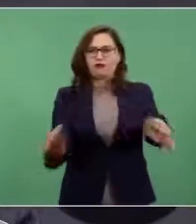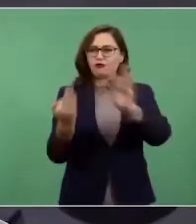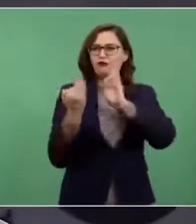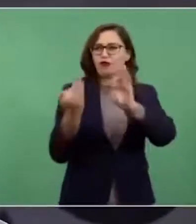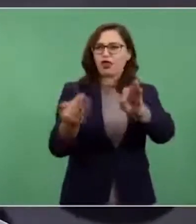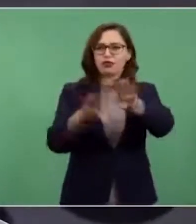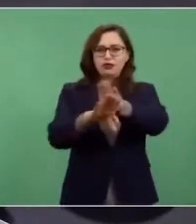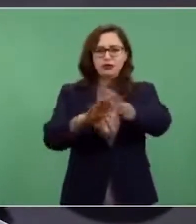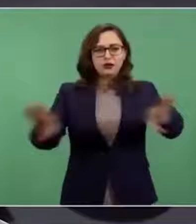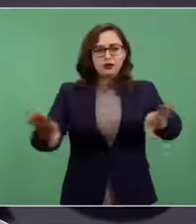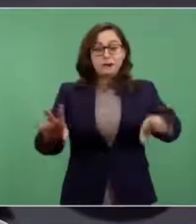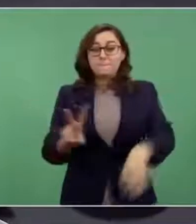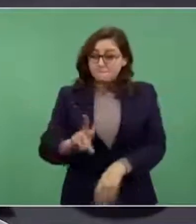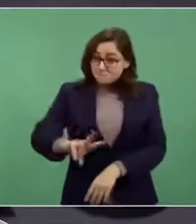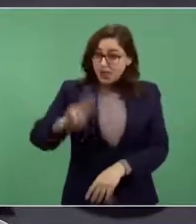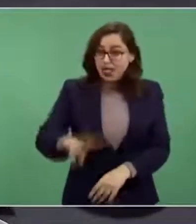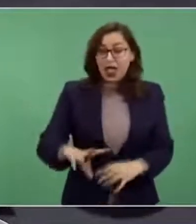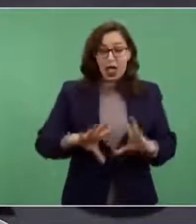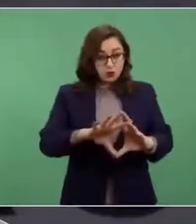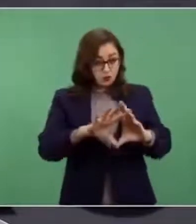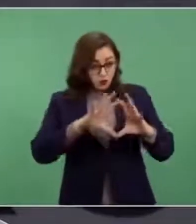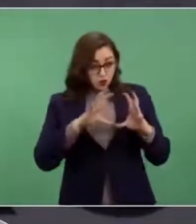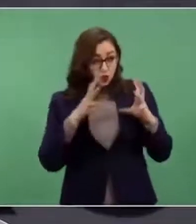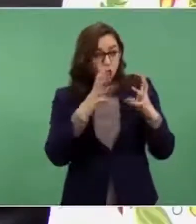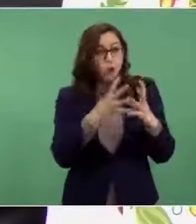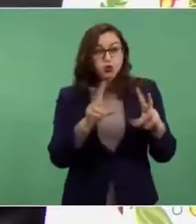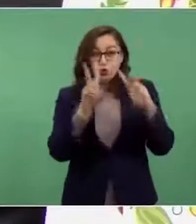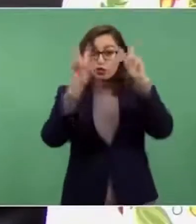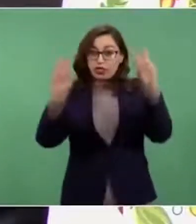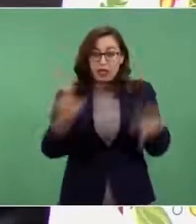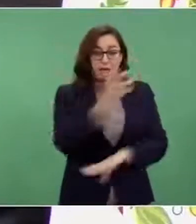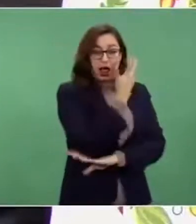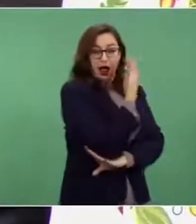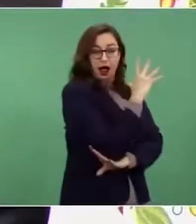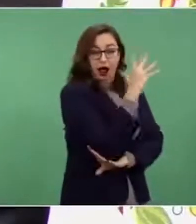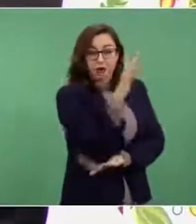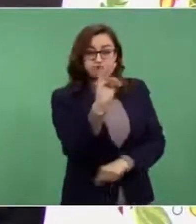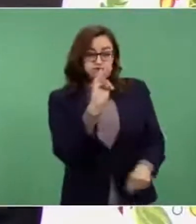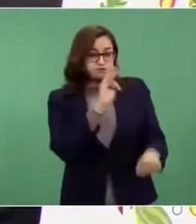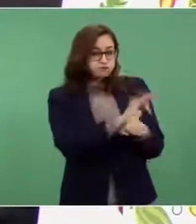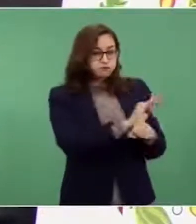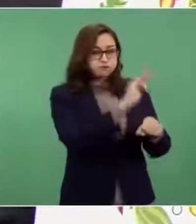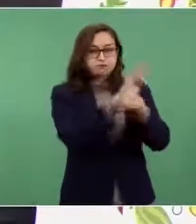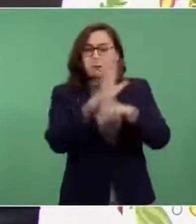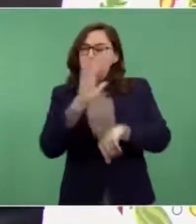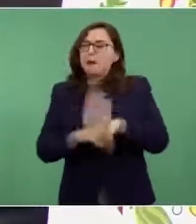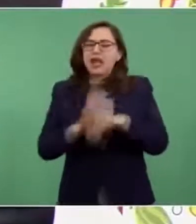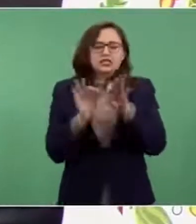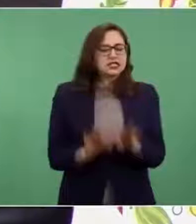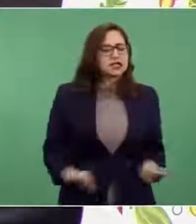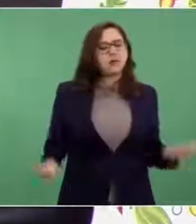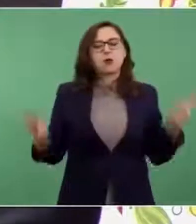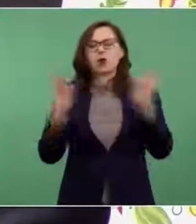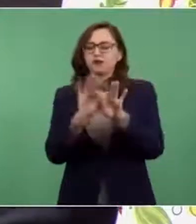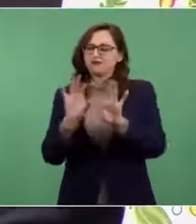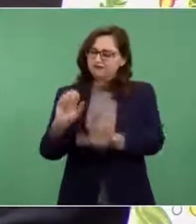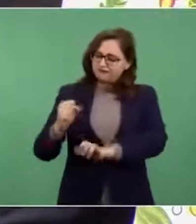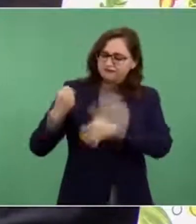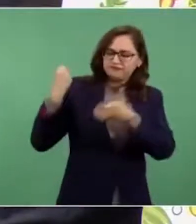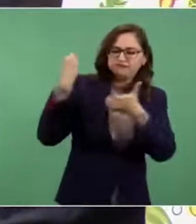de reforestación más importante del mundo, la inversión más